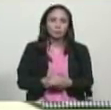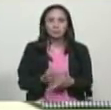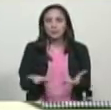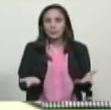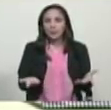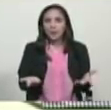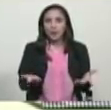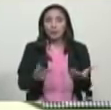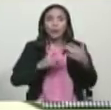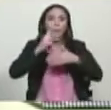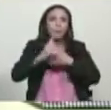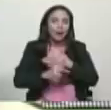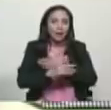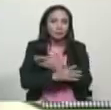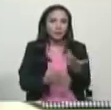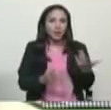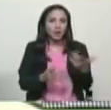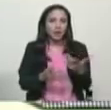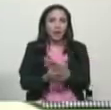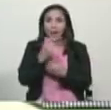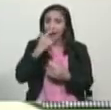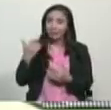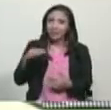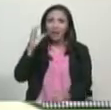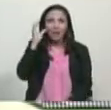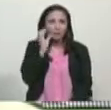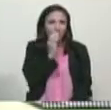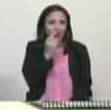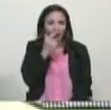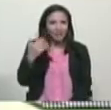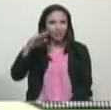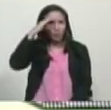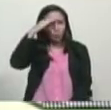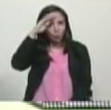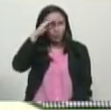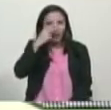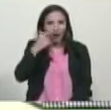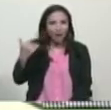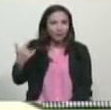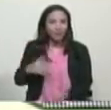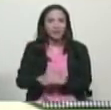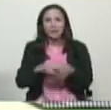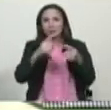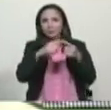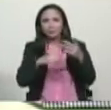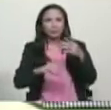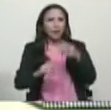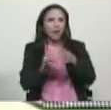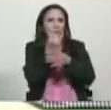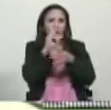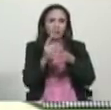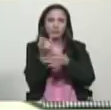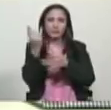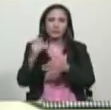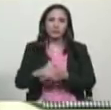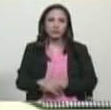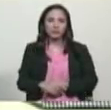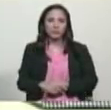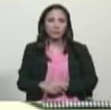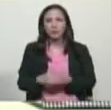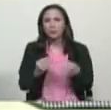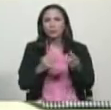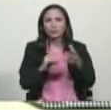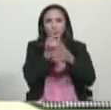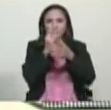el plan proteico que con el comandante Fidel Castro habíamos iniciado, de moringa, de titonia y de morera, que se viene